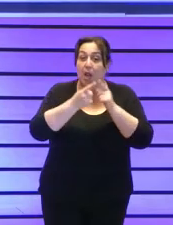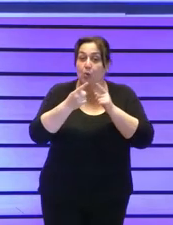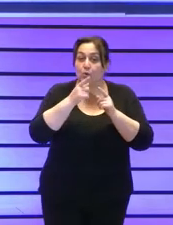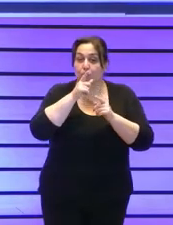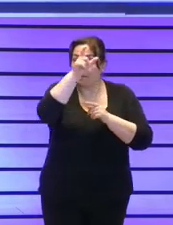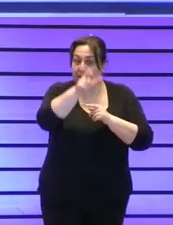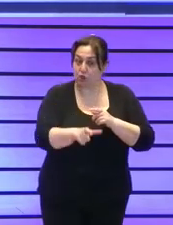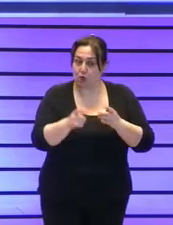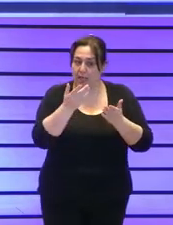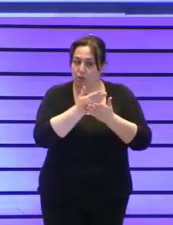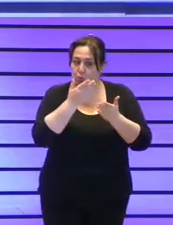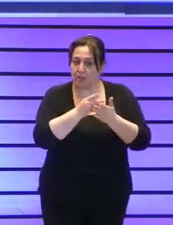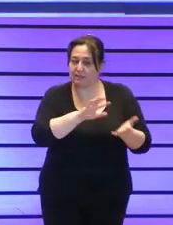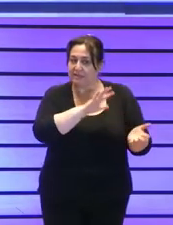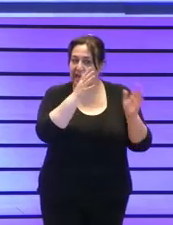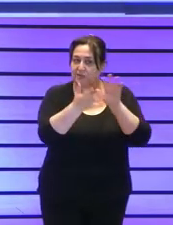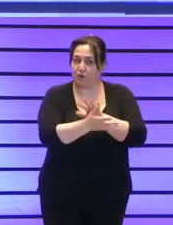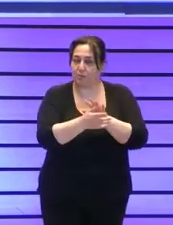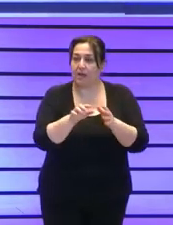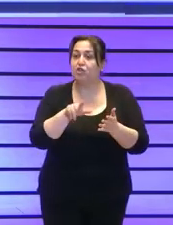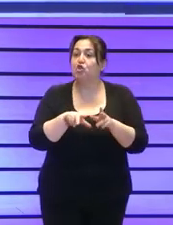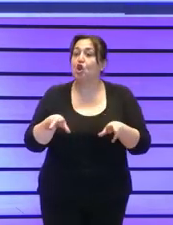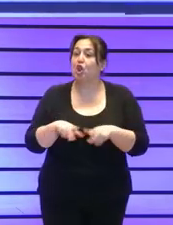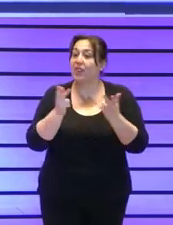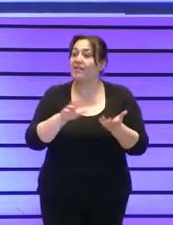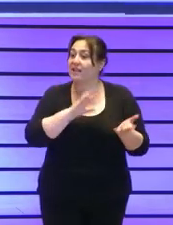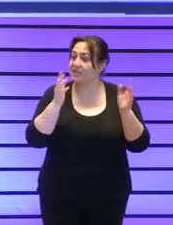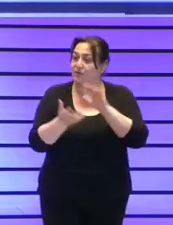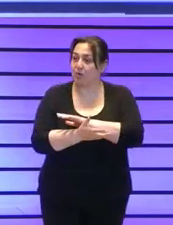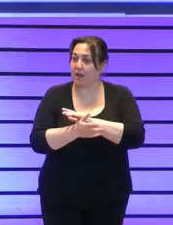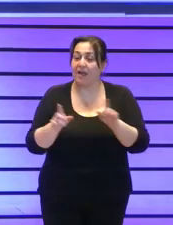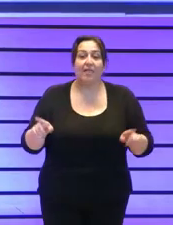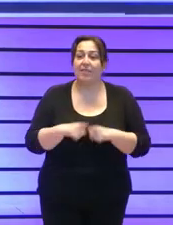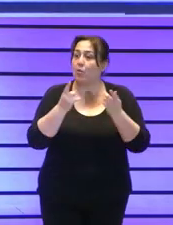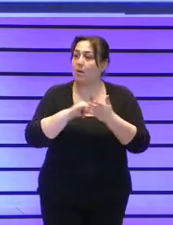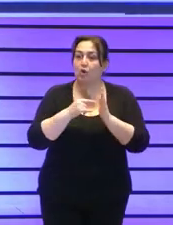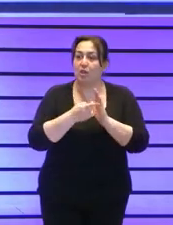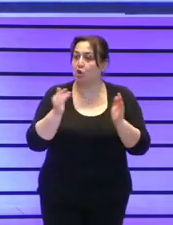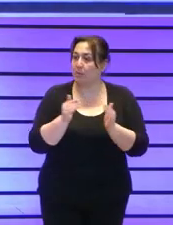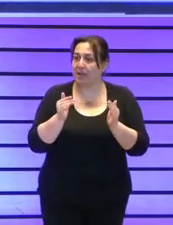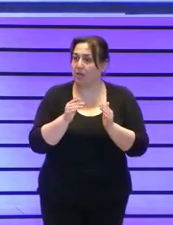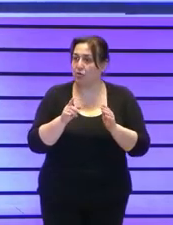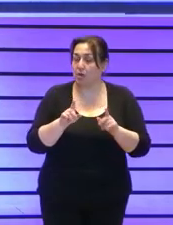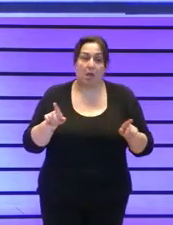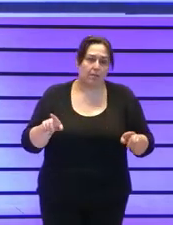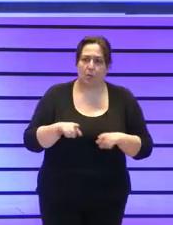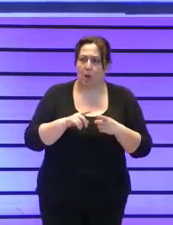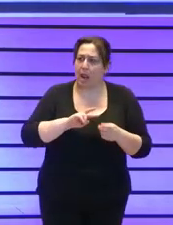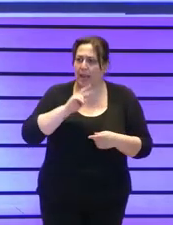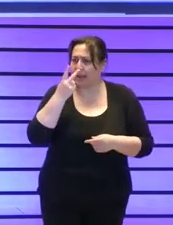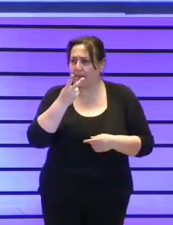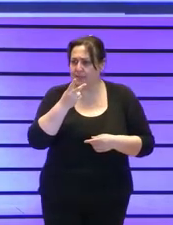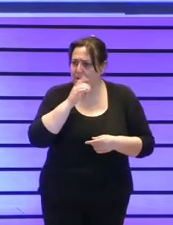estudiantes. Y transforman a la sociedad. Oye, da igual que sean pequeños, si al revés, fenomenal, porque ves